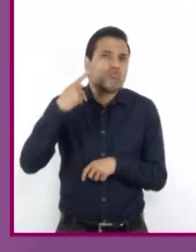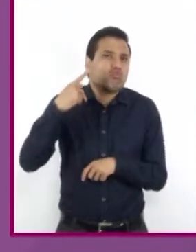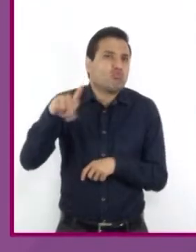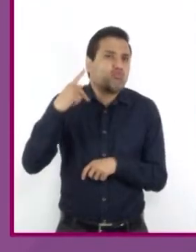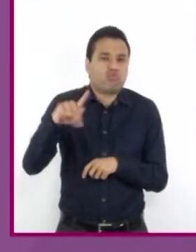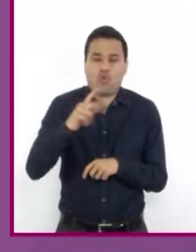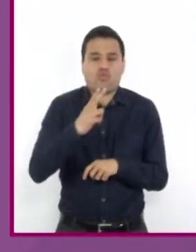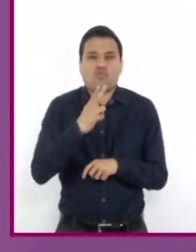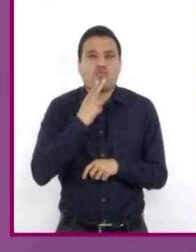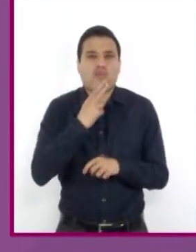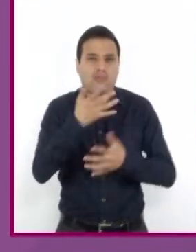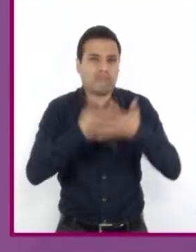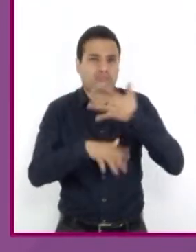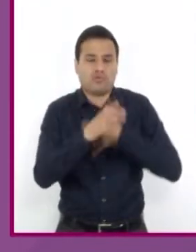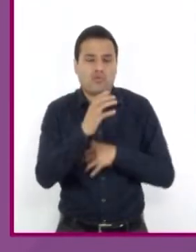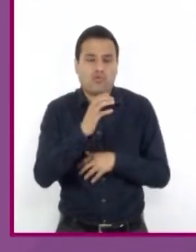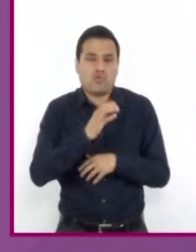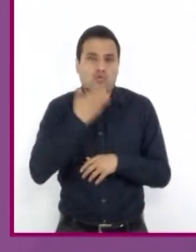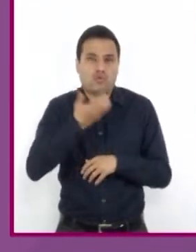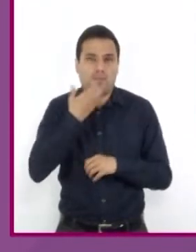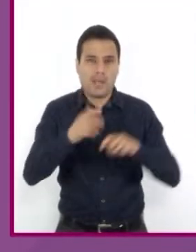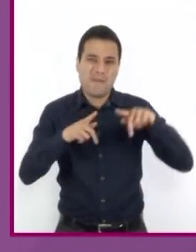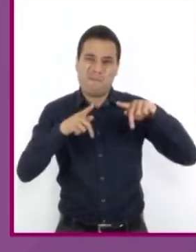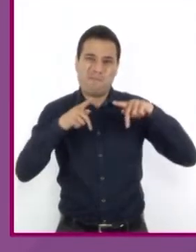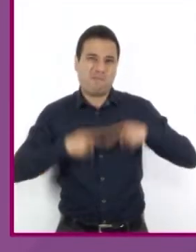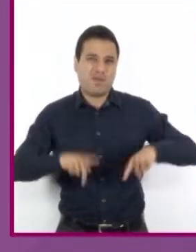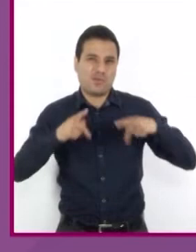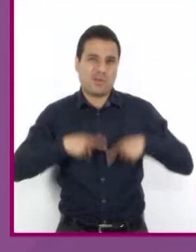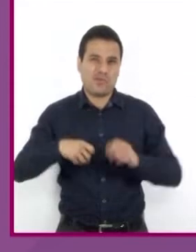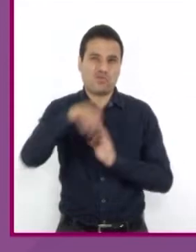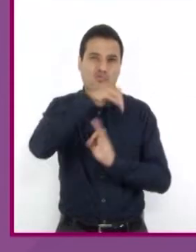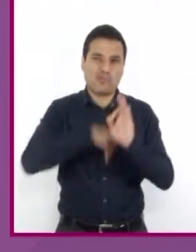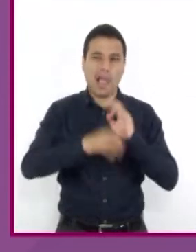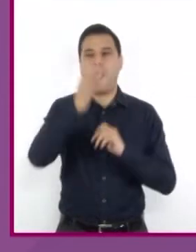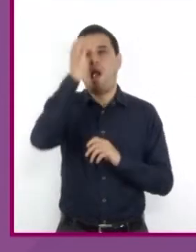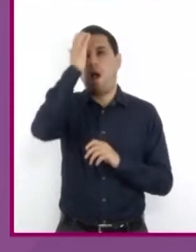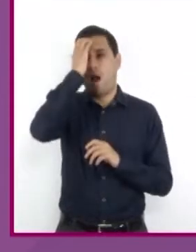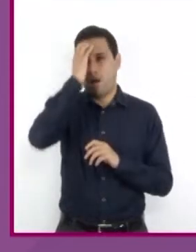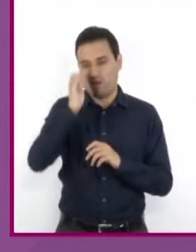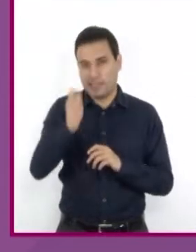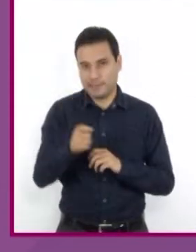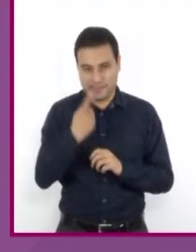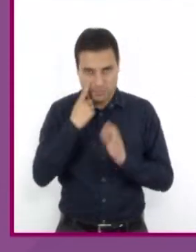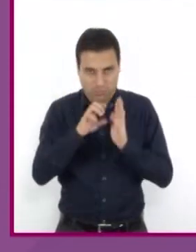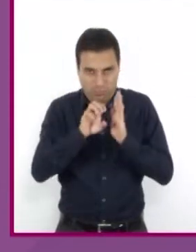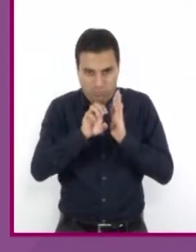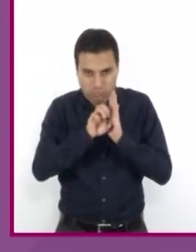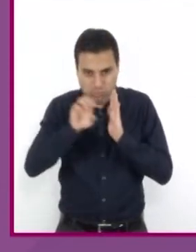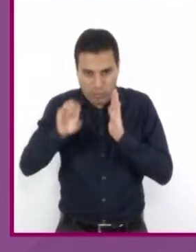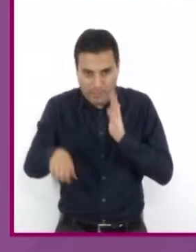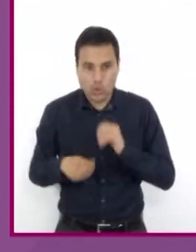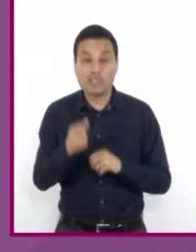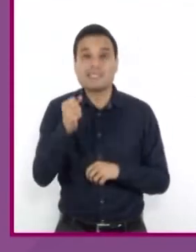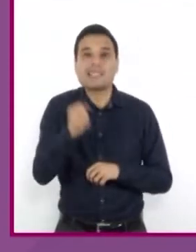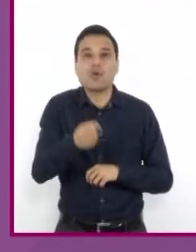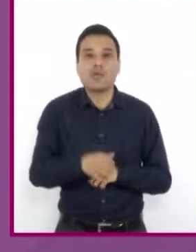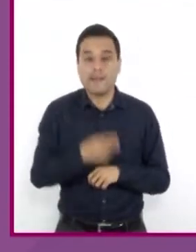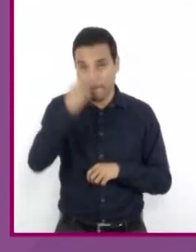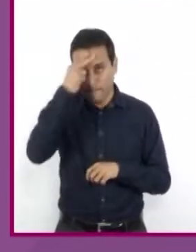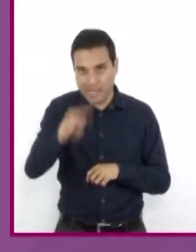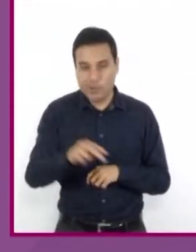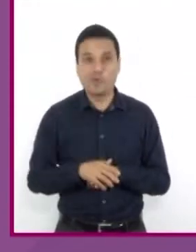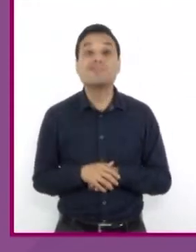circunstancias y que son fácilmente reconocibles en una región o país. Por ejemplo, al saludar, en México